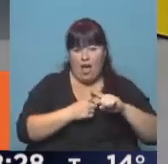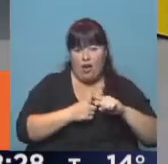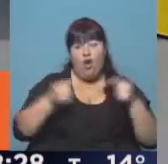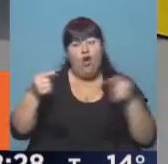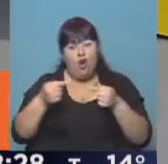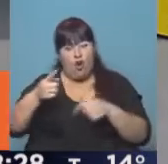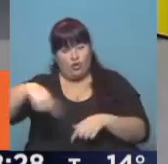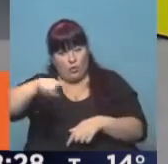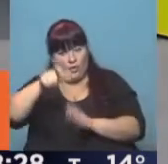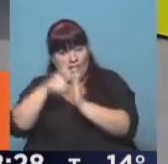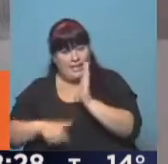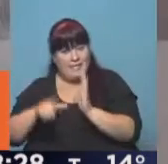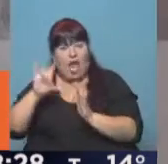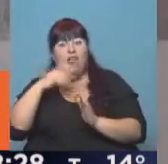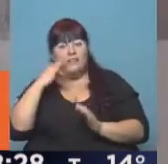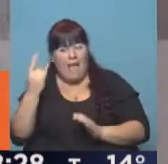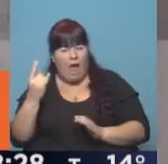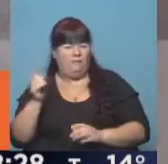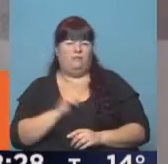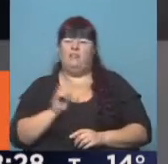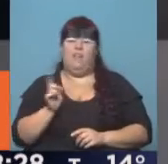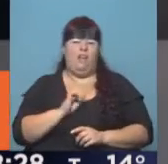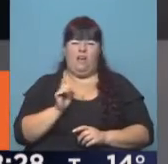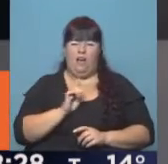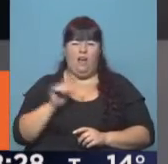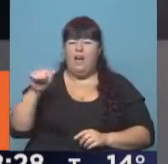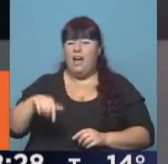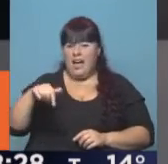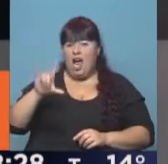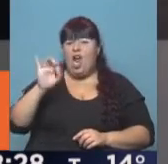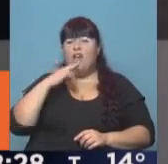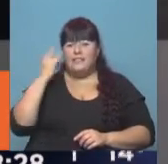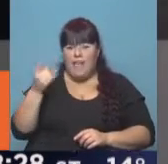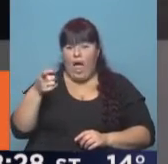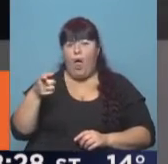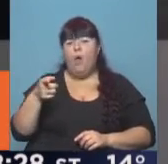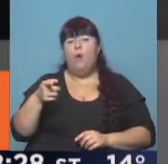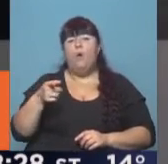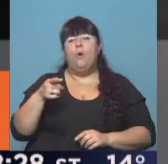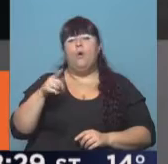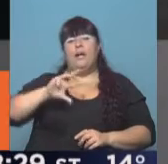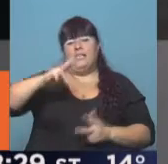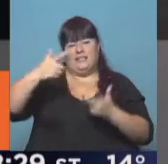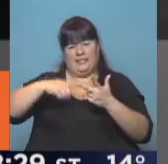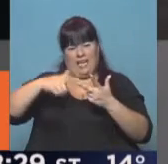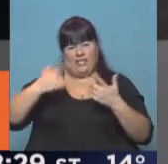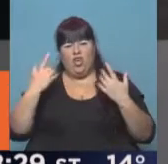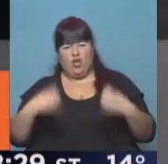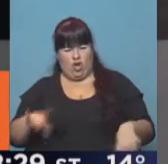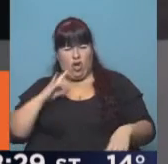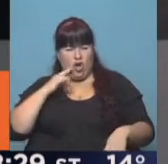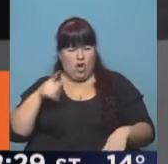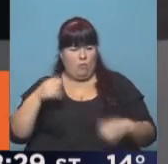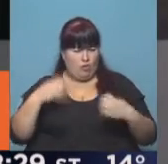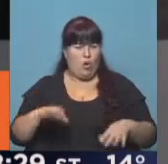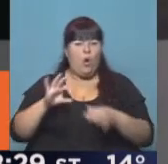contra la lista de martín lousteau no en absoluto en este momento martín lousteau está en un tercer lugar muy cómodo